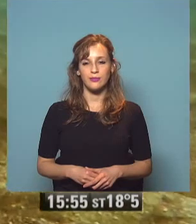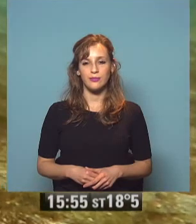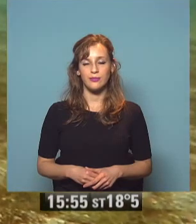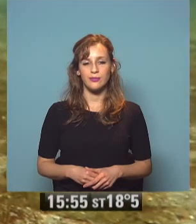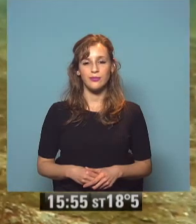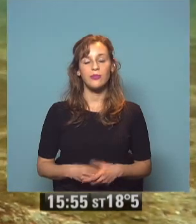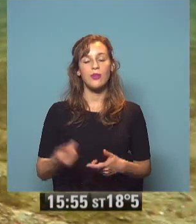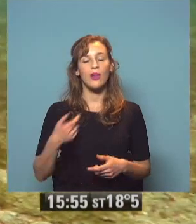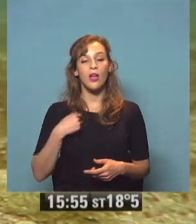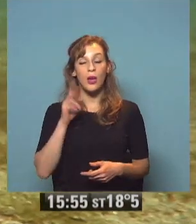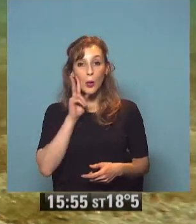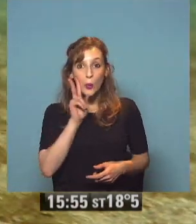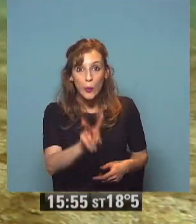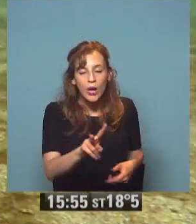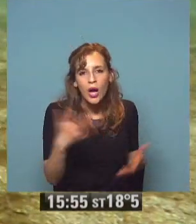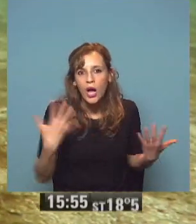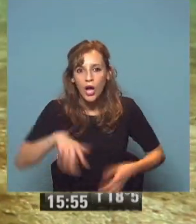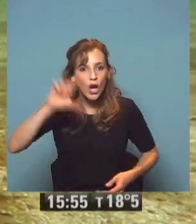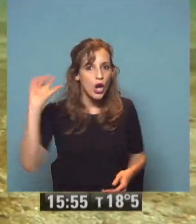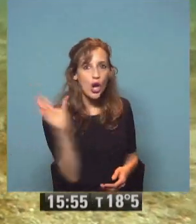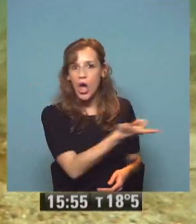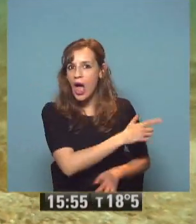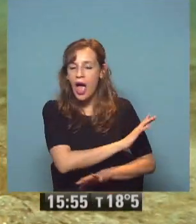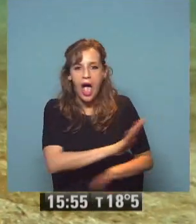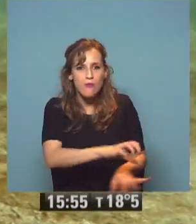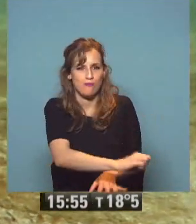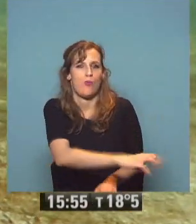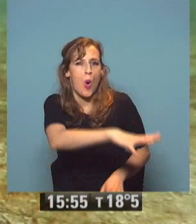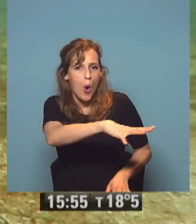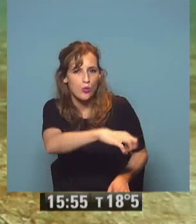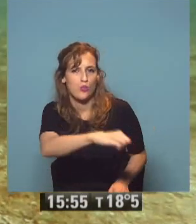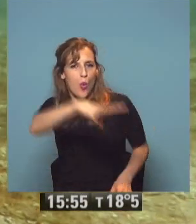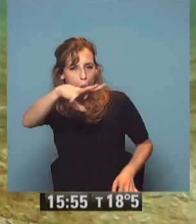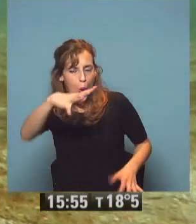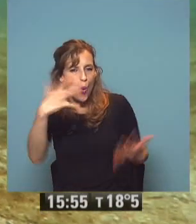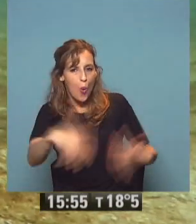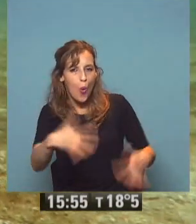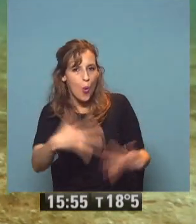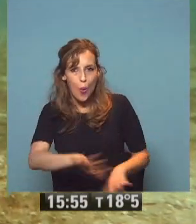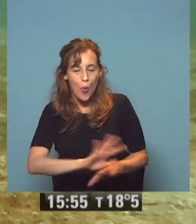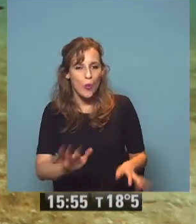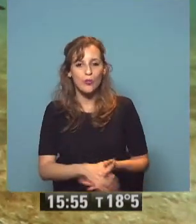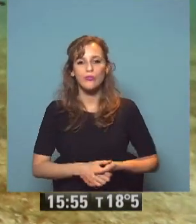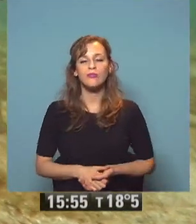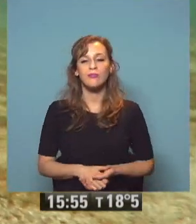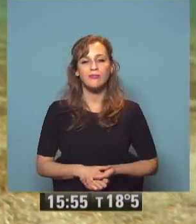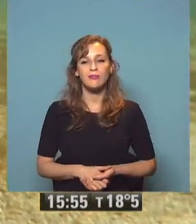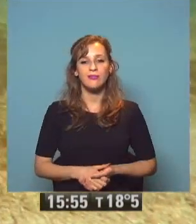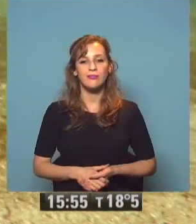Cuando vi la medusa, no lo podía creer. Impresionante, es impresionante ese animal. Es la bailarina del mar.